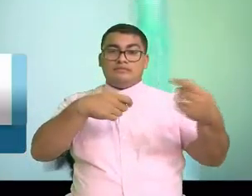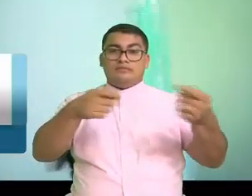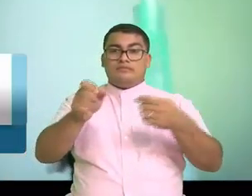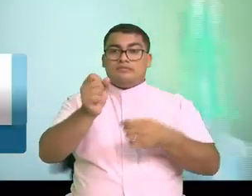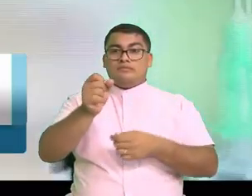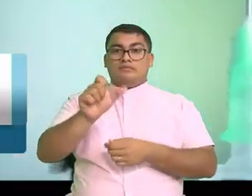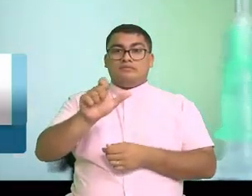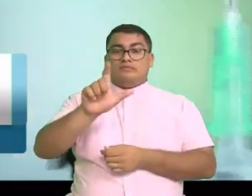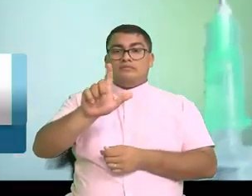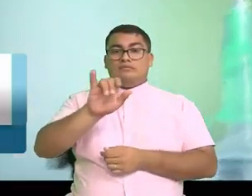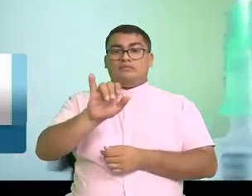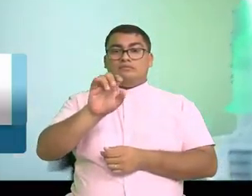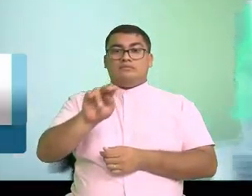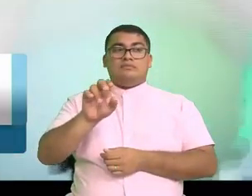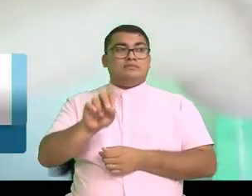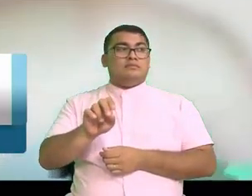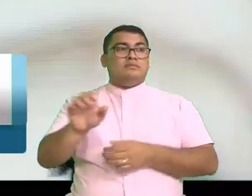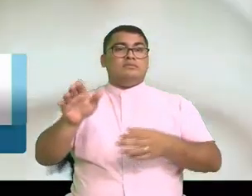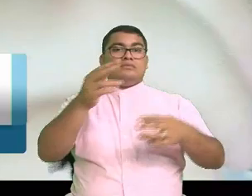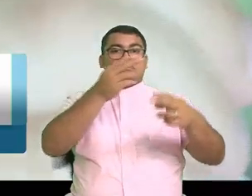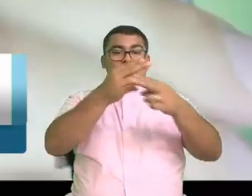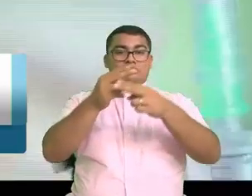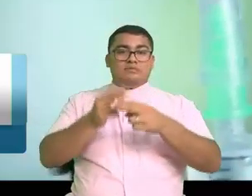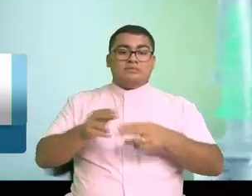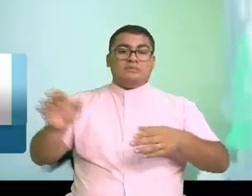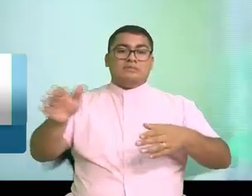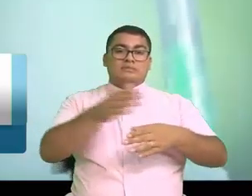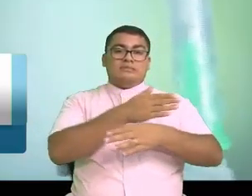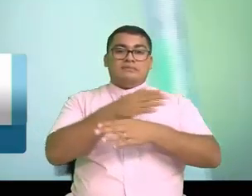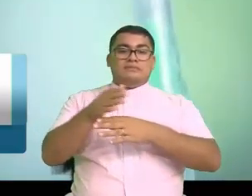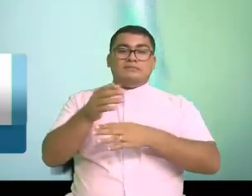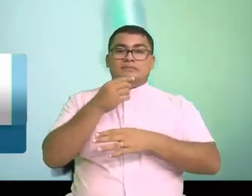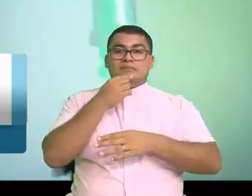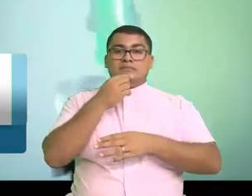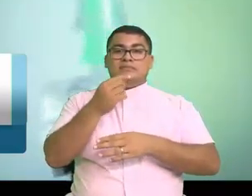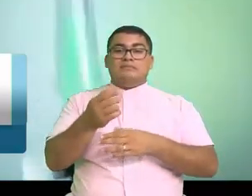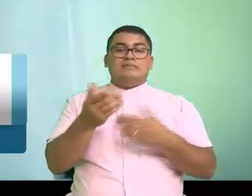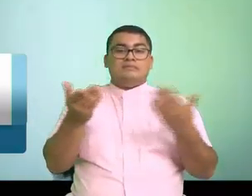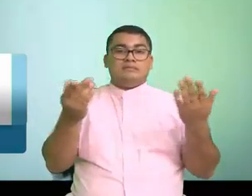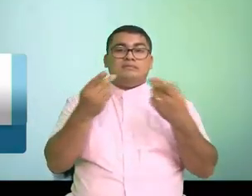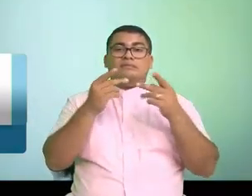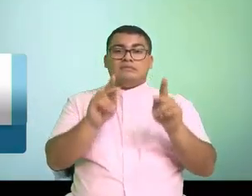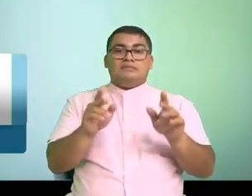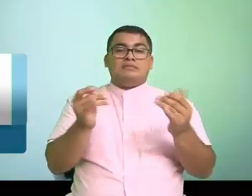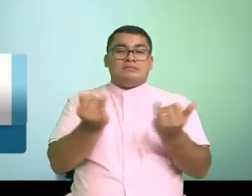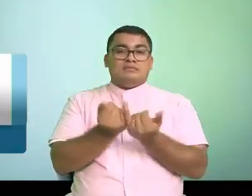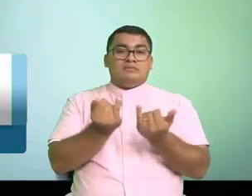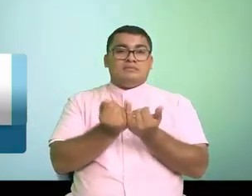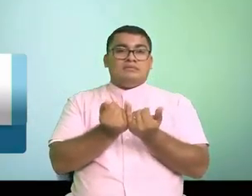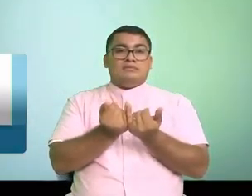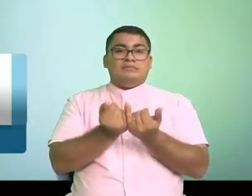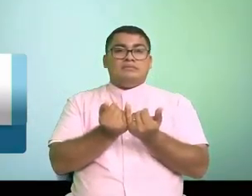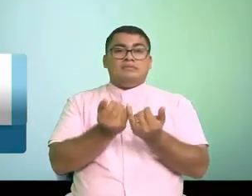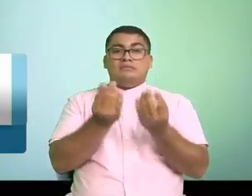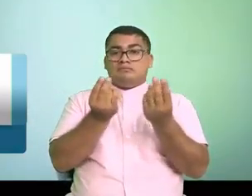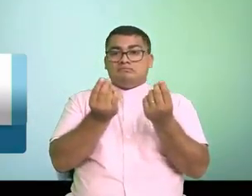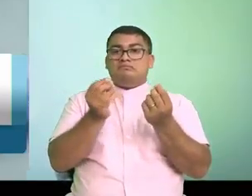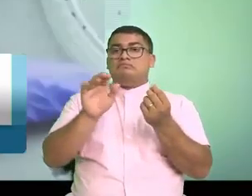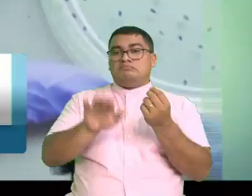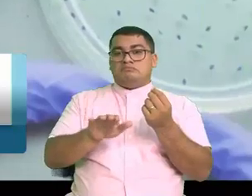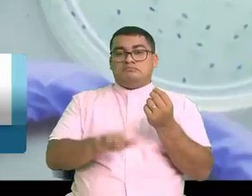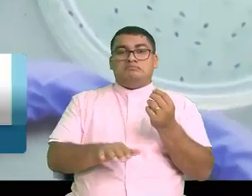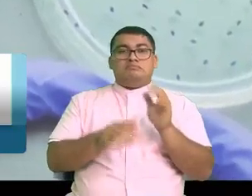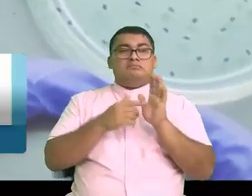solución salino, con diferentes nombres comerciales, pero también se puede, que una forma más económica